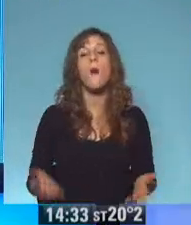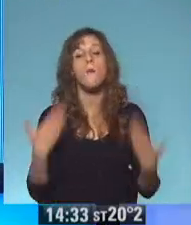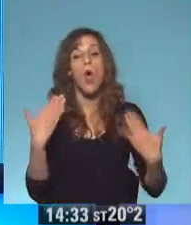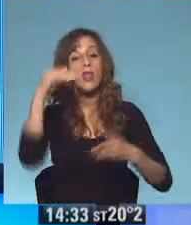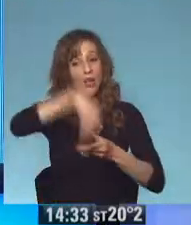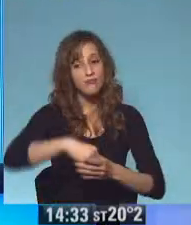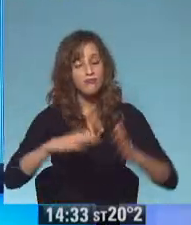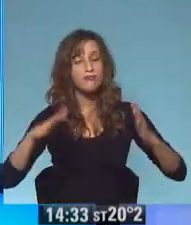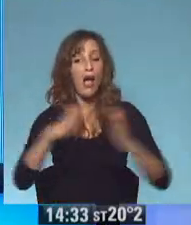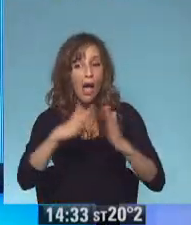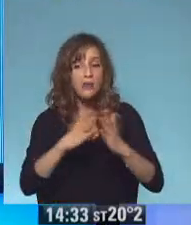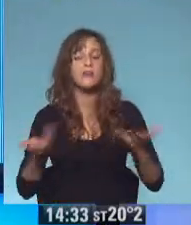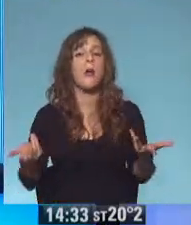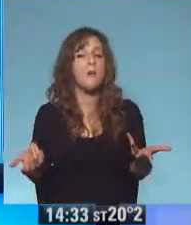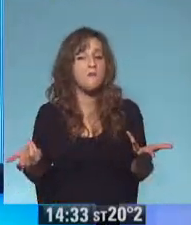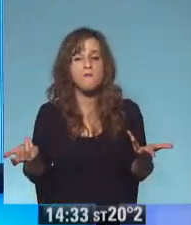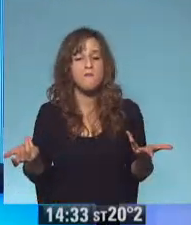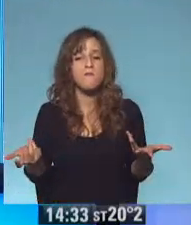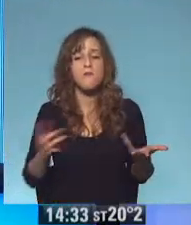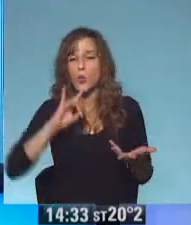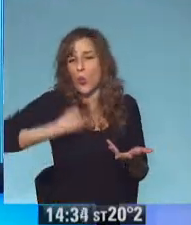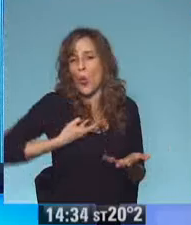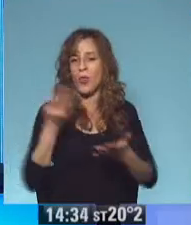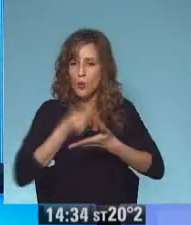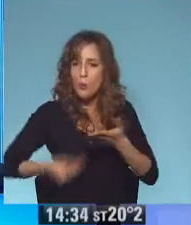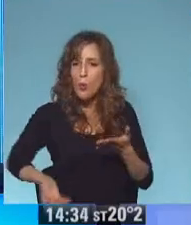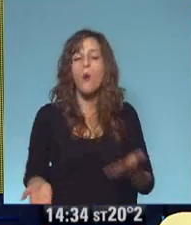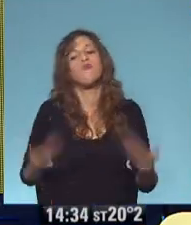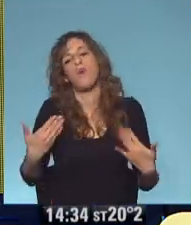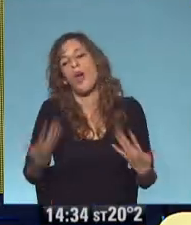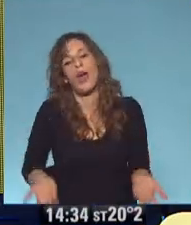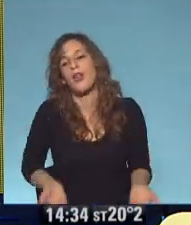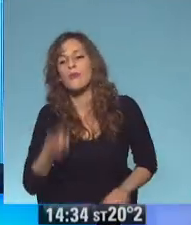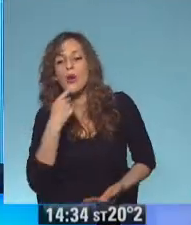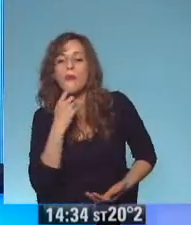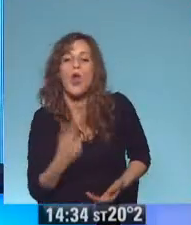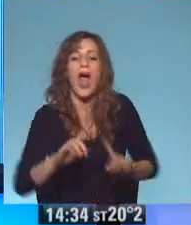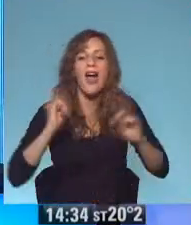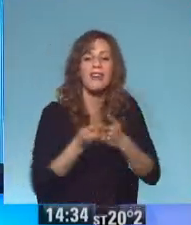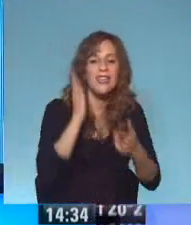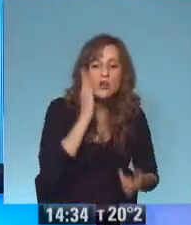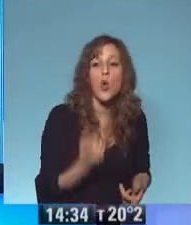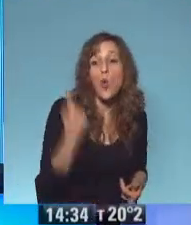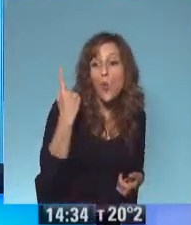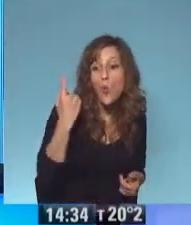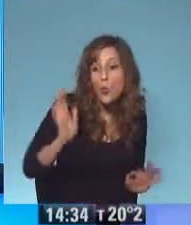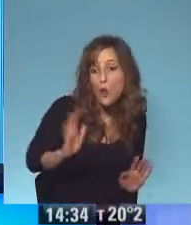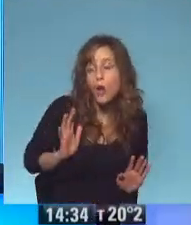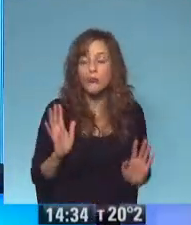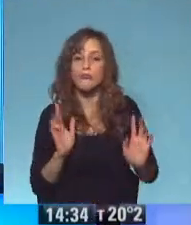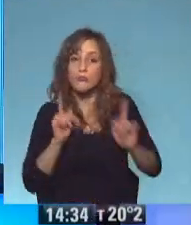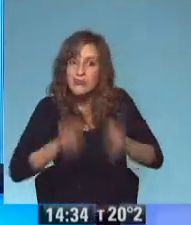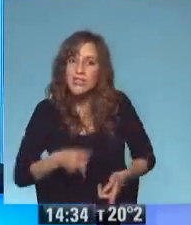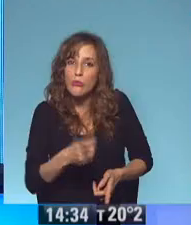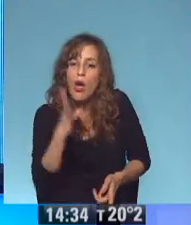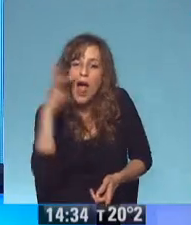Sí. Puede ser un plano de varias partes de la casa. O de una sola habitación. O una sola habitación. Escondo algo ahí.